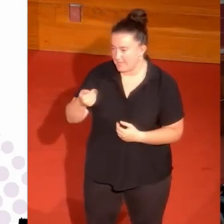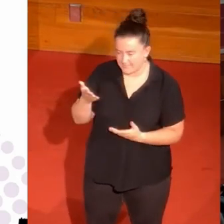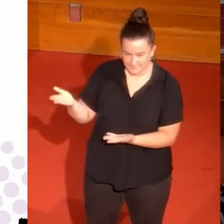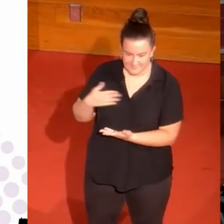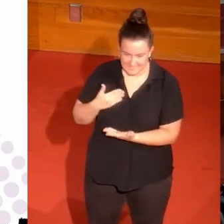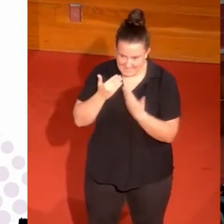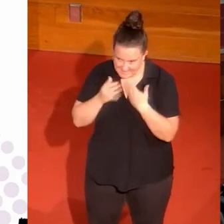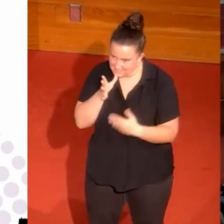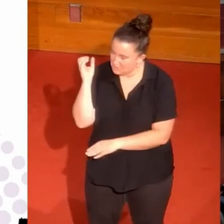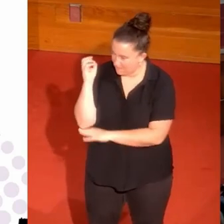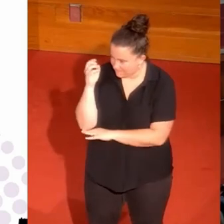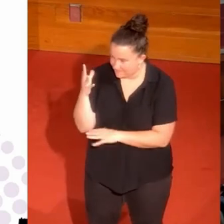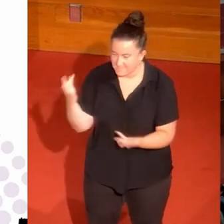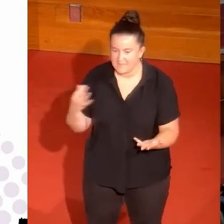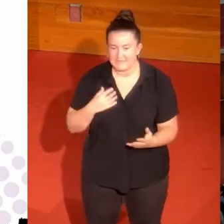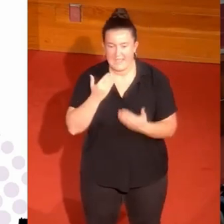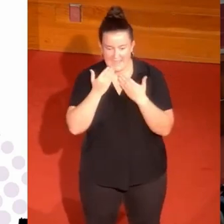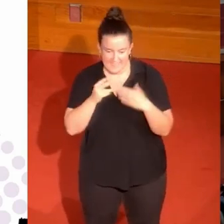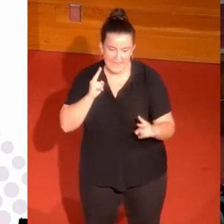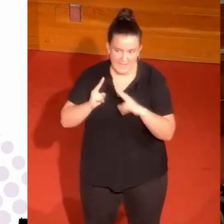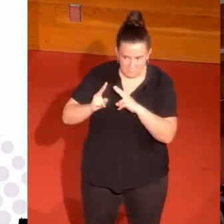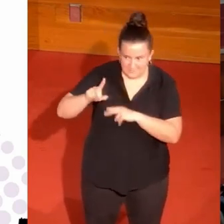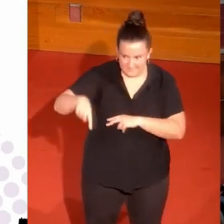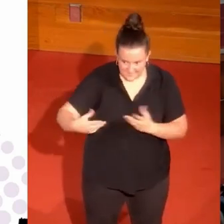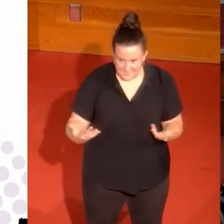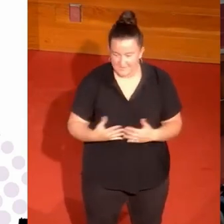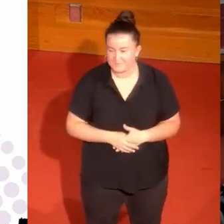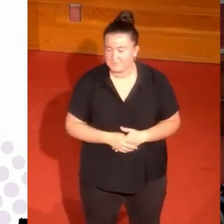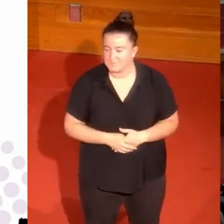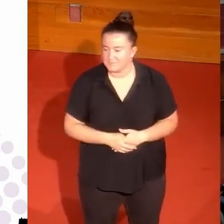hital eta emo erantzun zuen